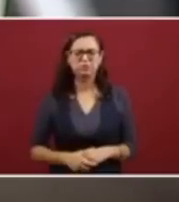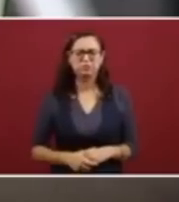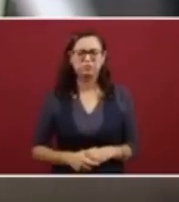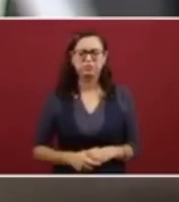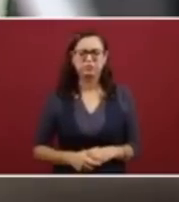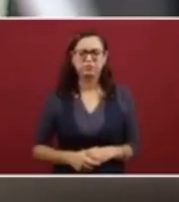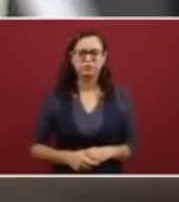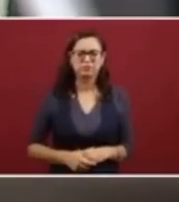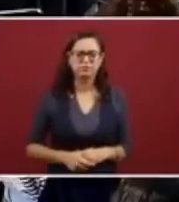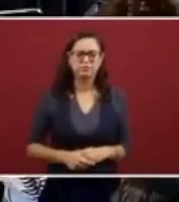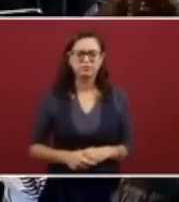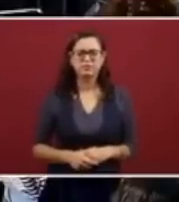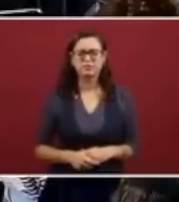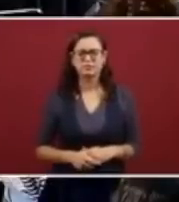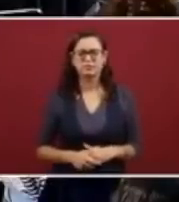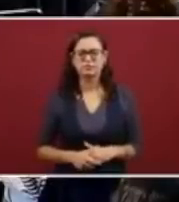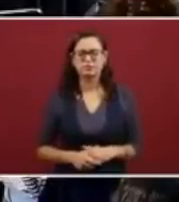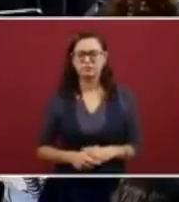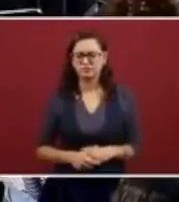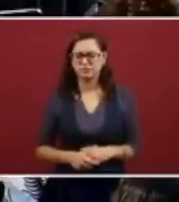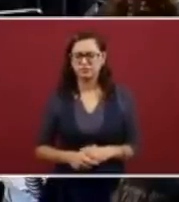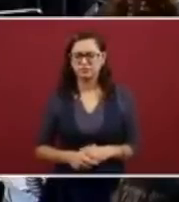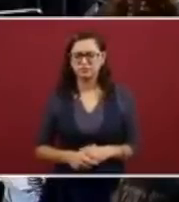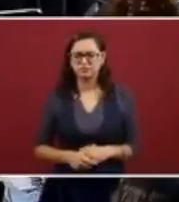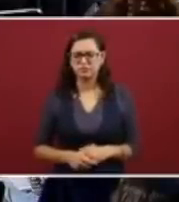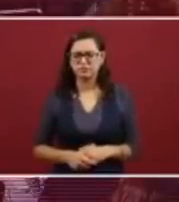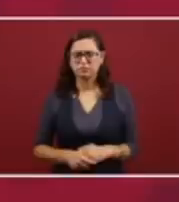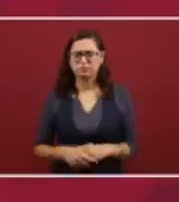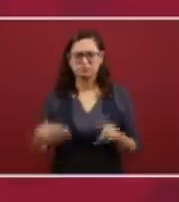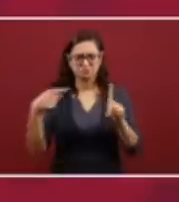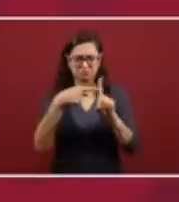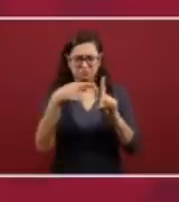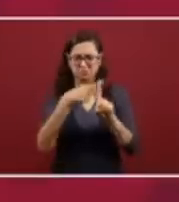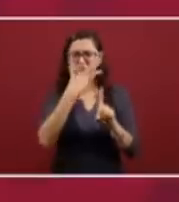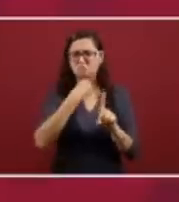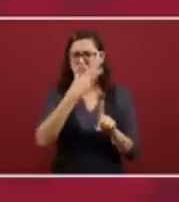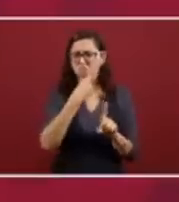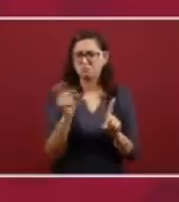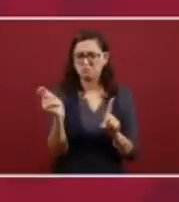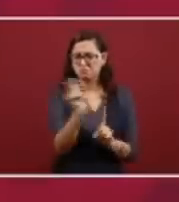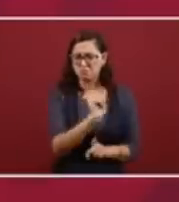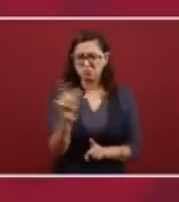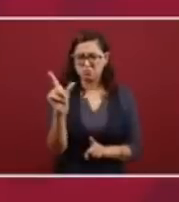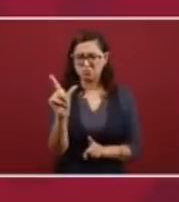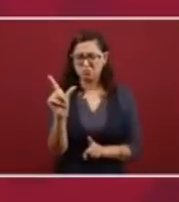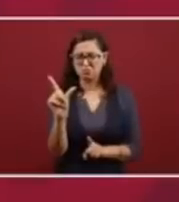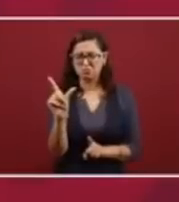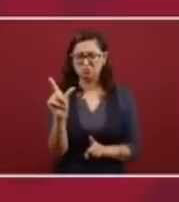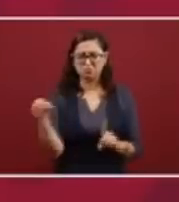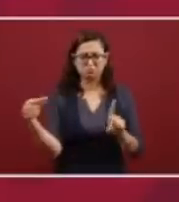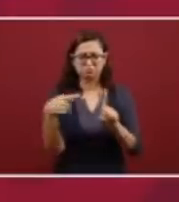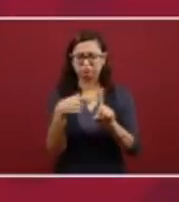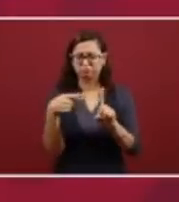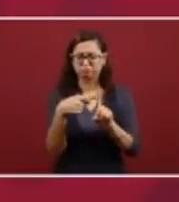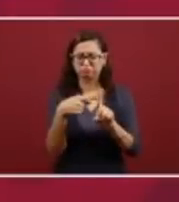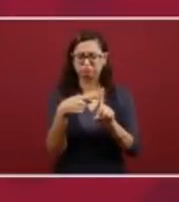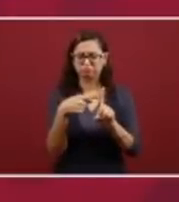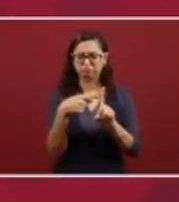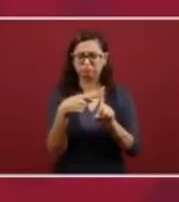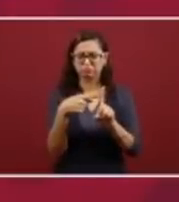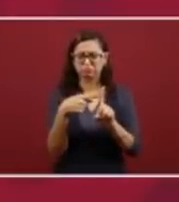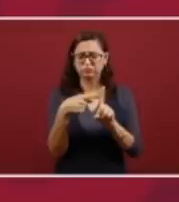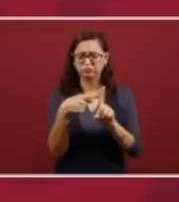benito salivales un profesional es una gente